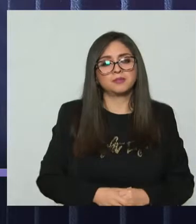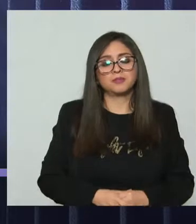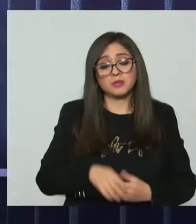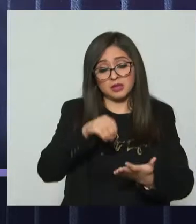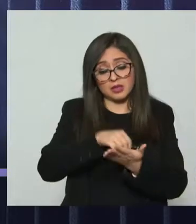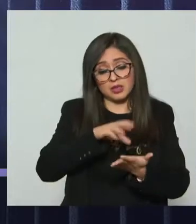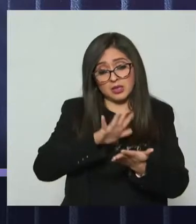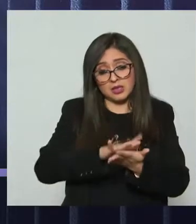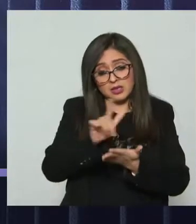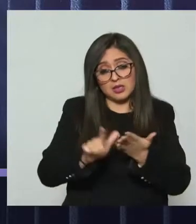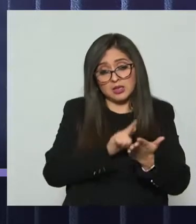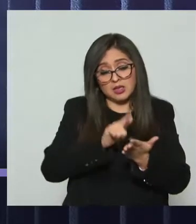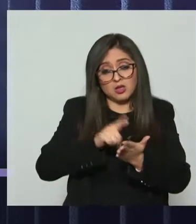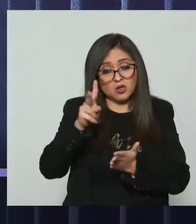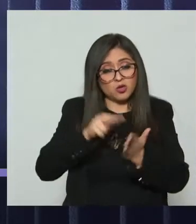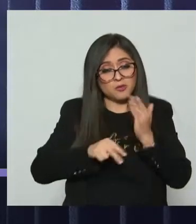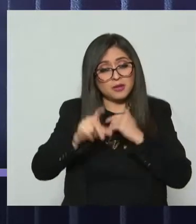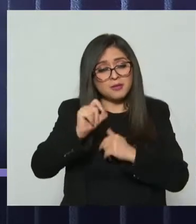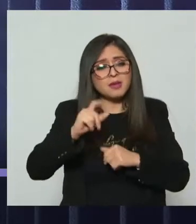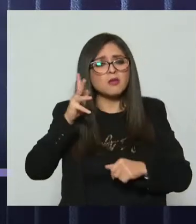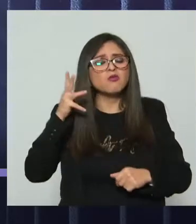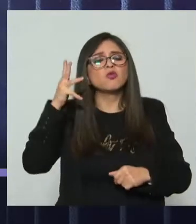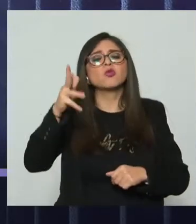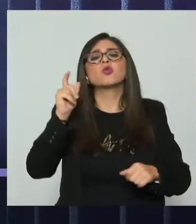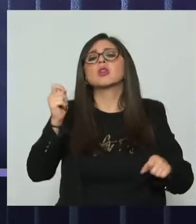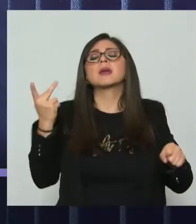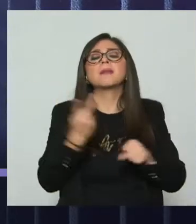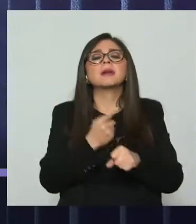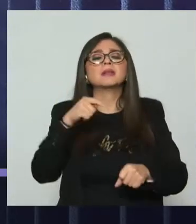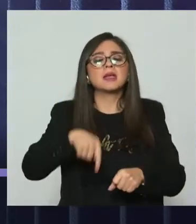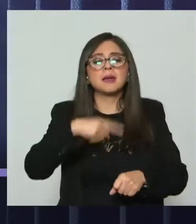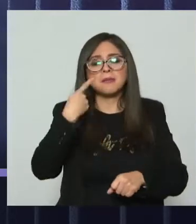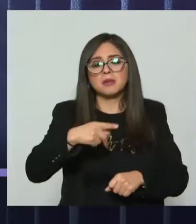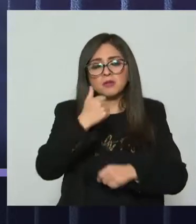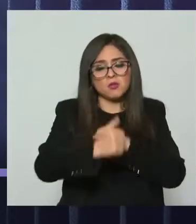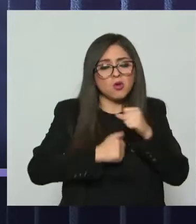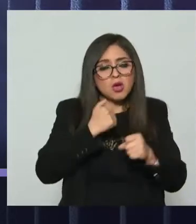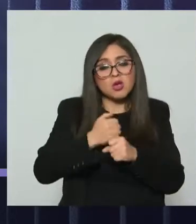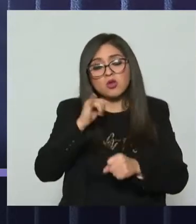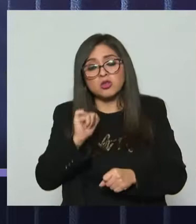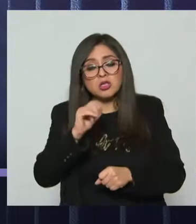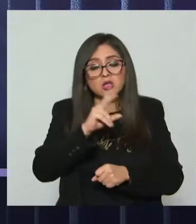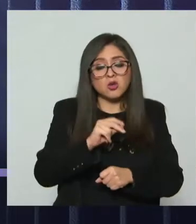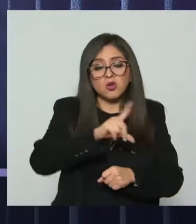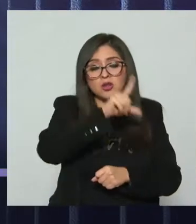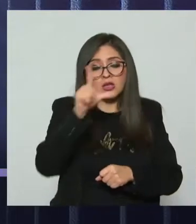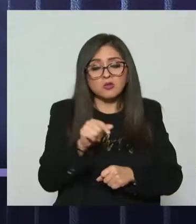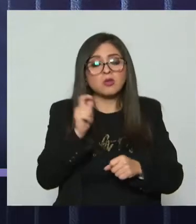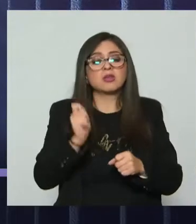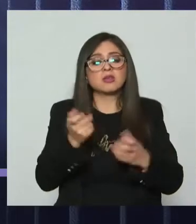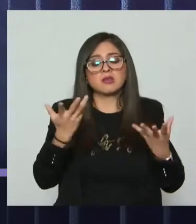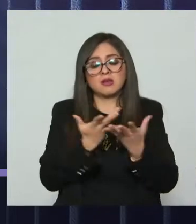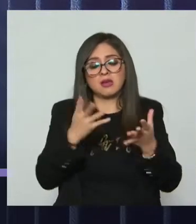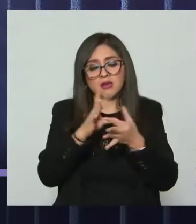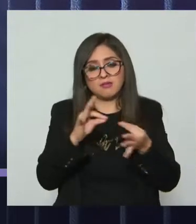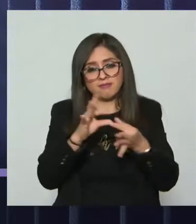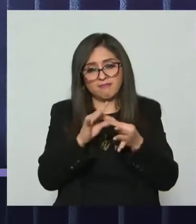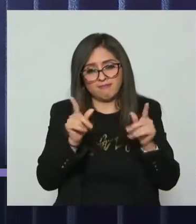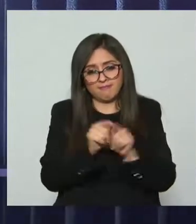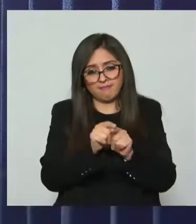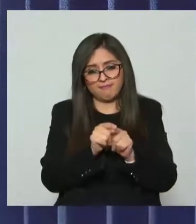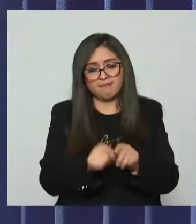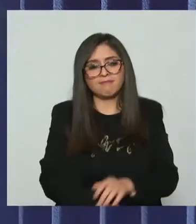agenda legislativa 2020, ¿qué va a pasar este año? ¿Qué se va a aprobar? ¿Qué no? Bueno, de todo eso vamos a hablar en unos segundos más. No se vaya.